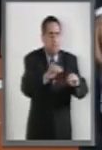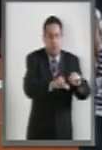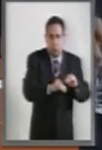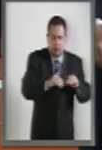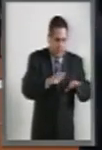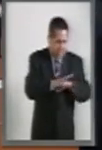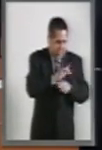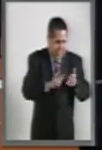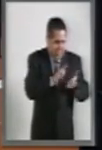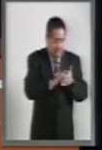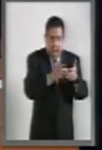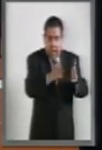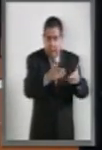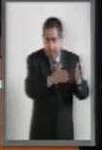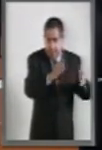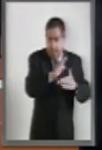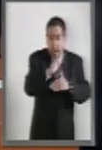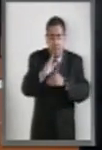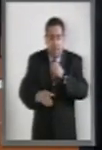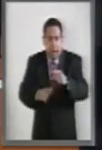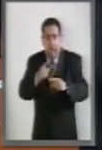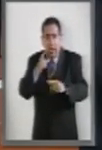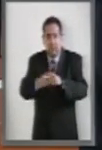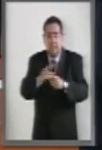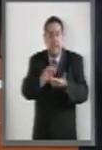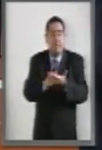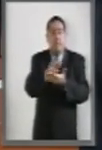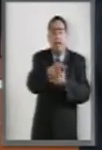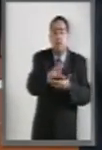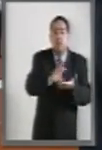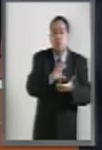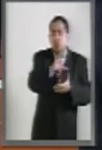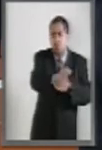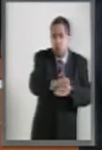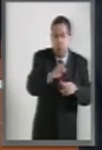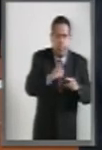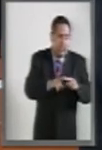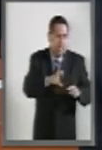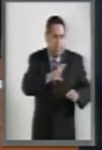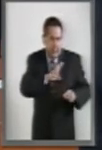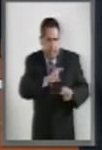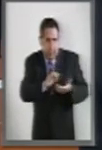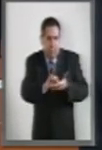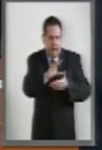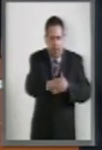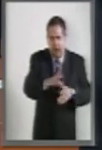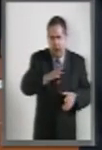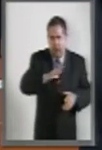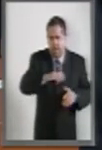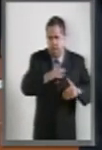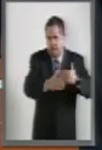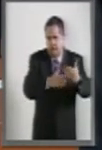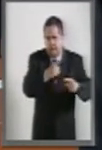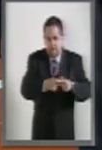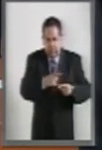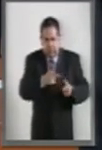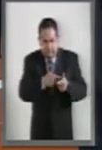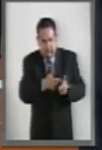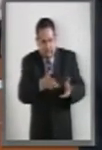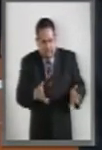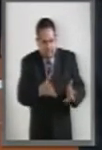estructurales abrieron y suma a la inversión pública, la privada, que habrá por cierto de seguir